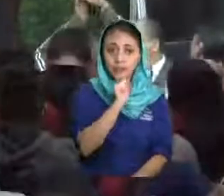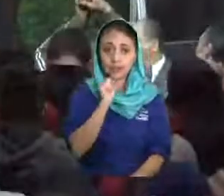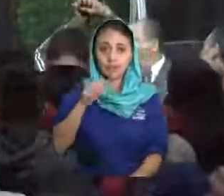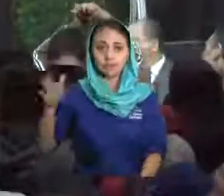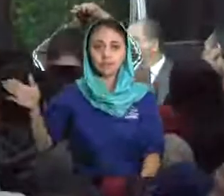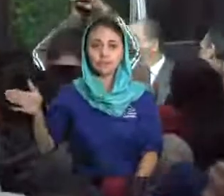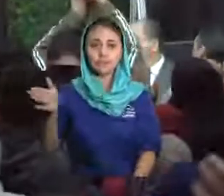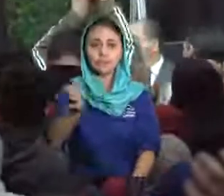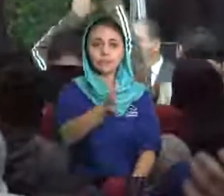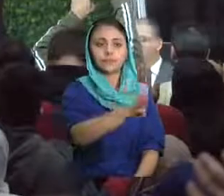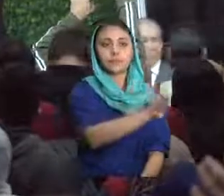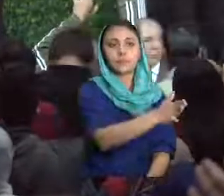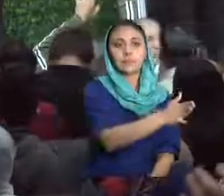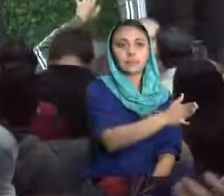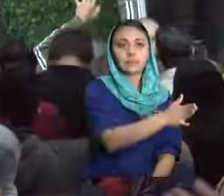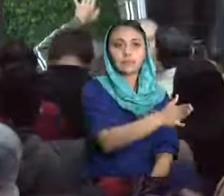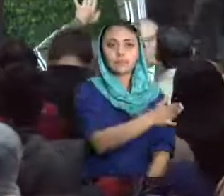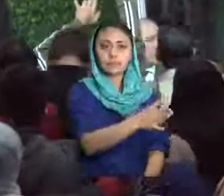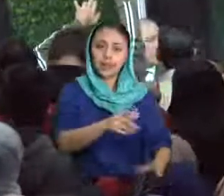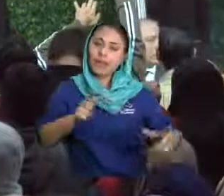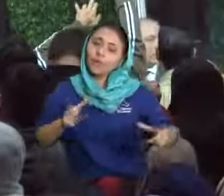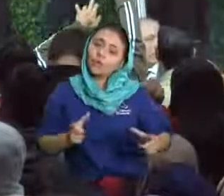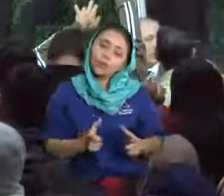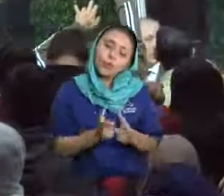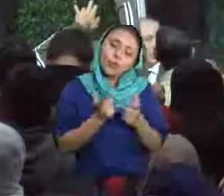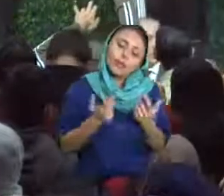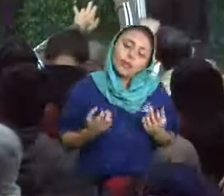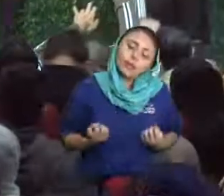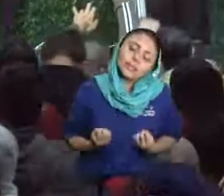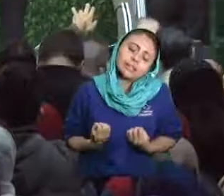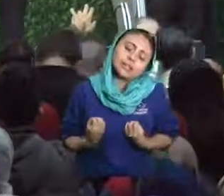seguimos bendiciendo. He de